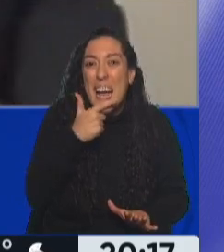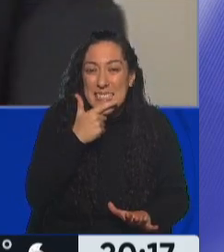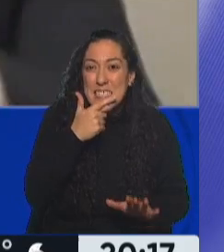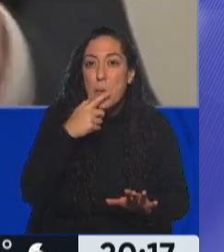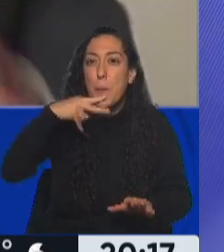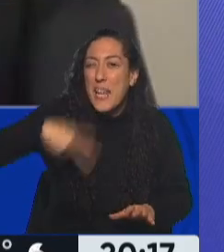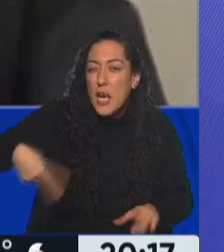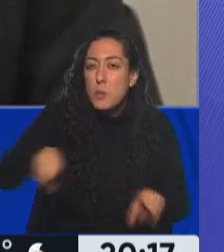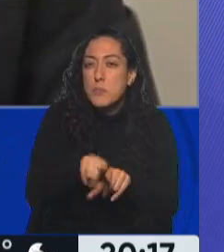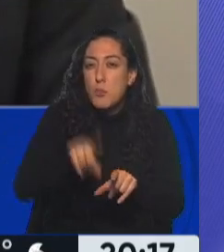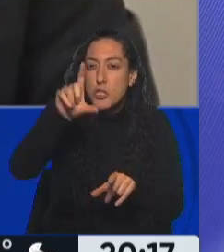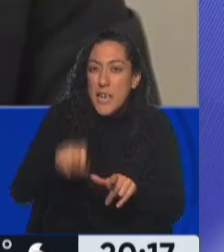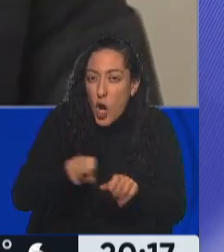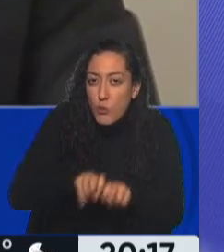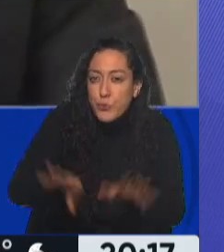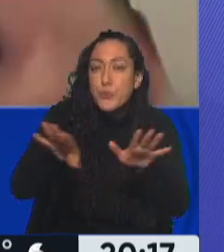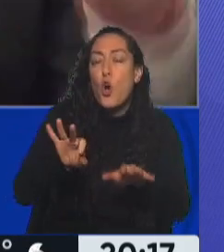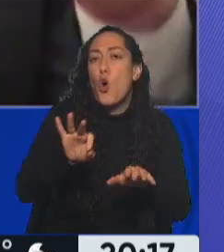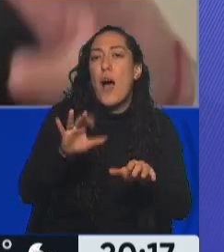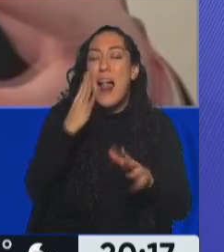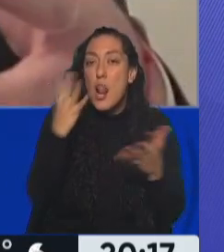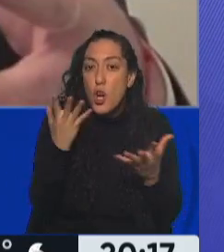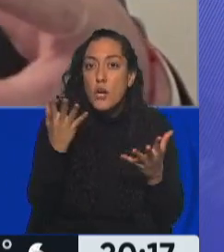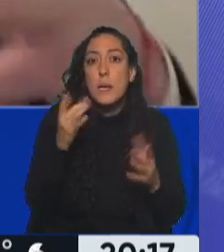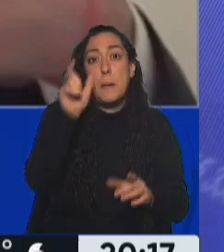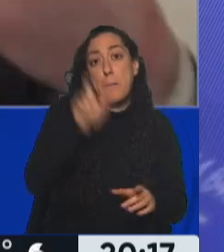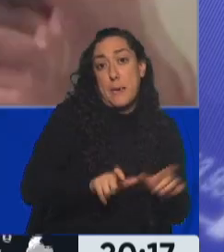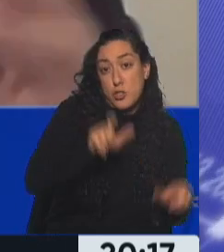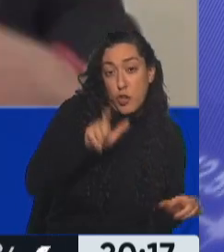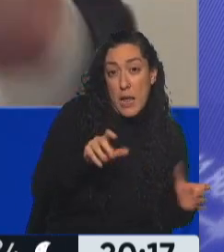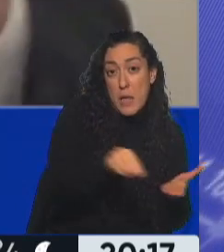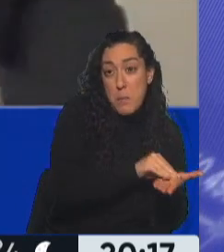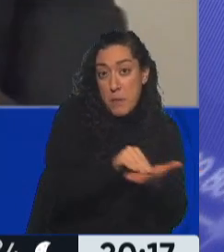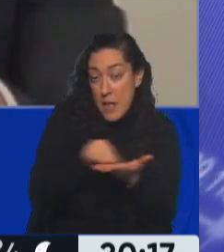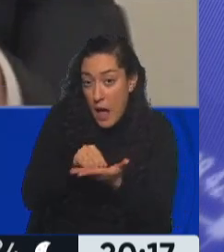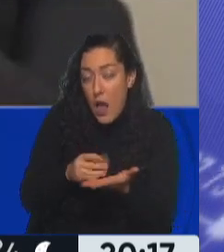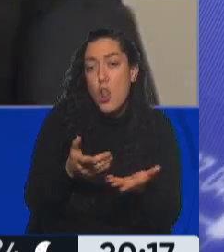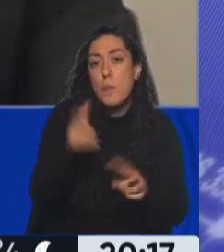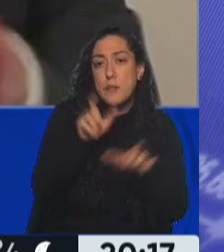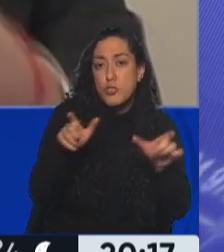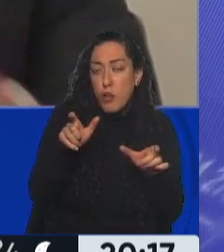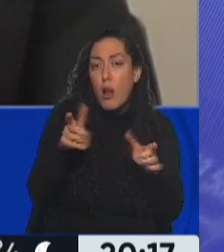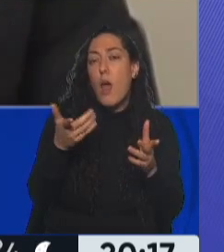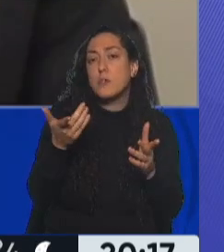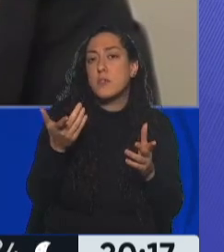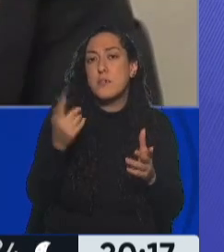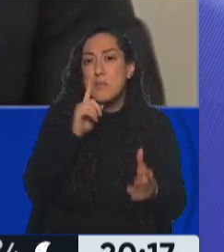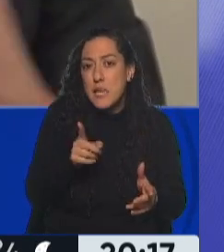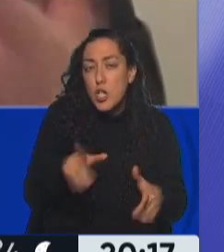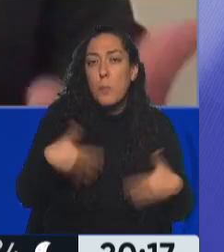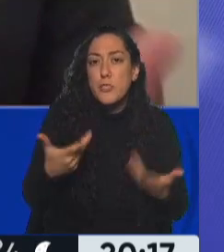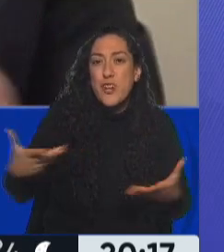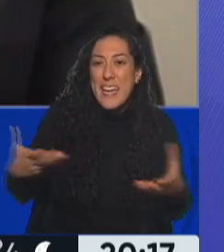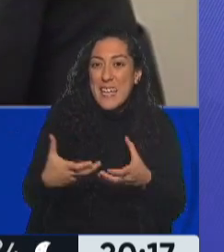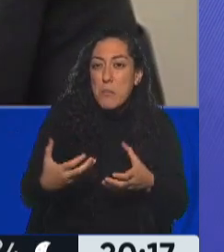monóxido o algún otro gas o alguna otra sustancia, es peligroso para el personal, o sea, para las personas, para el personal de salud y demás. Tiene que ir un equipo